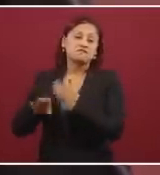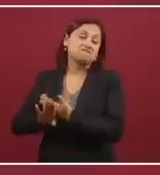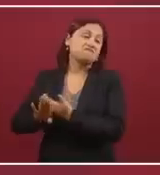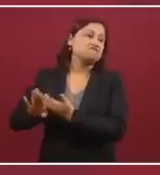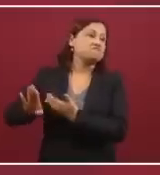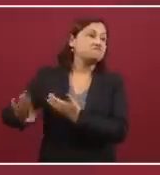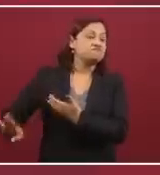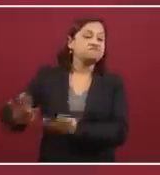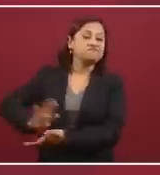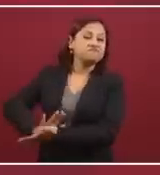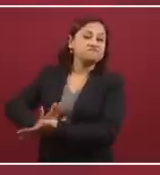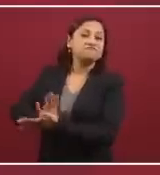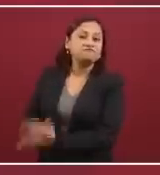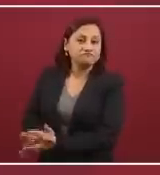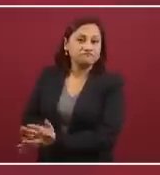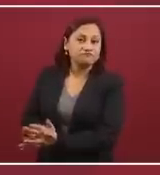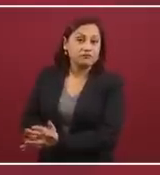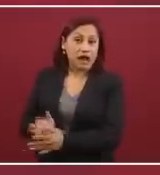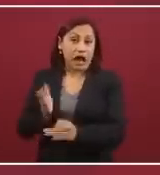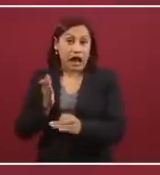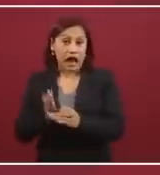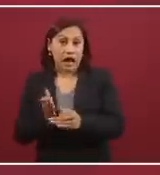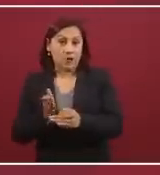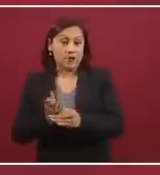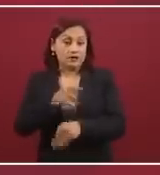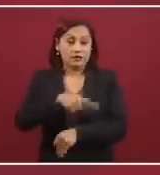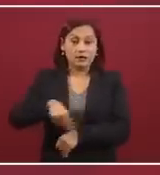y todavía siguen con lo mismo